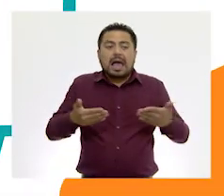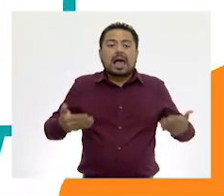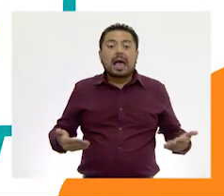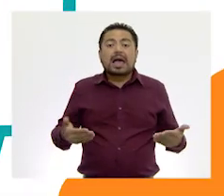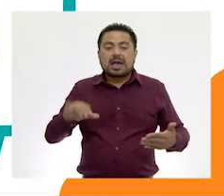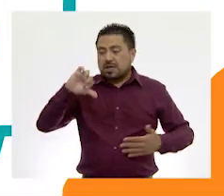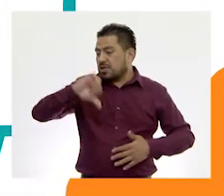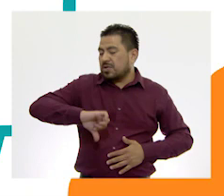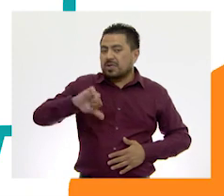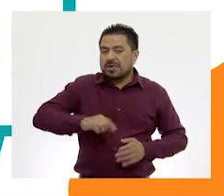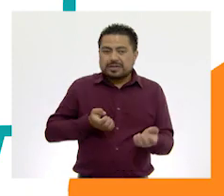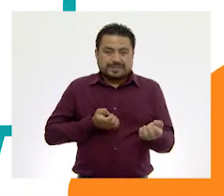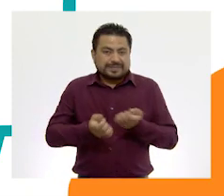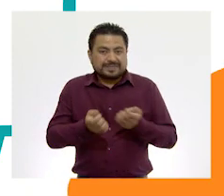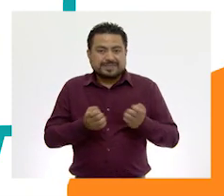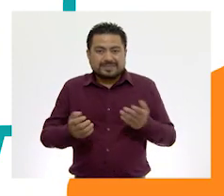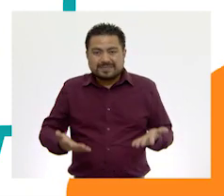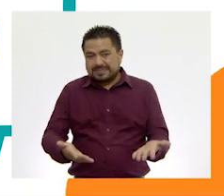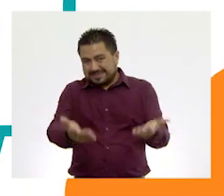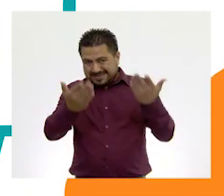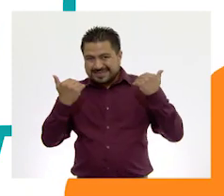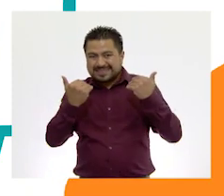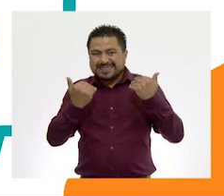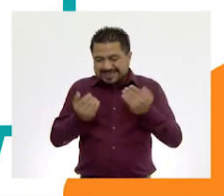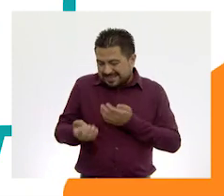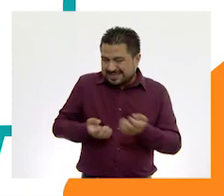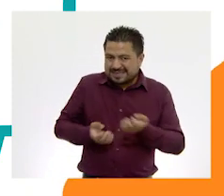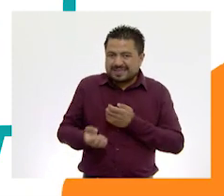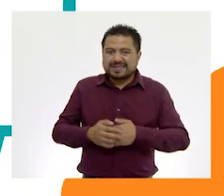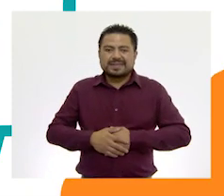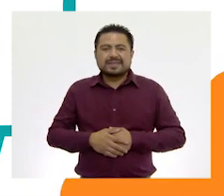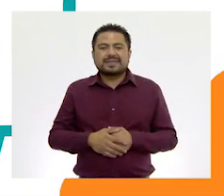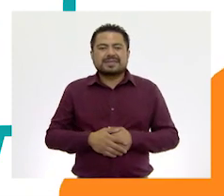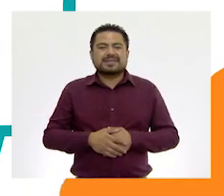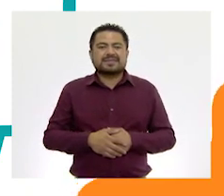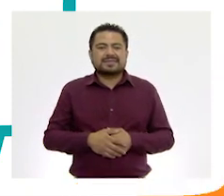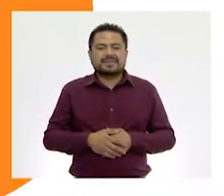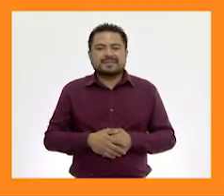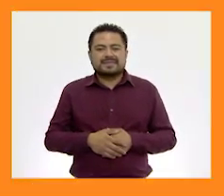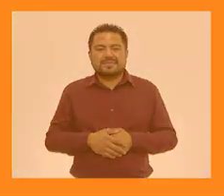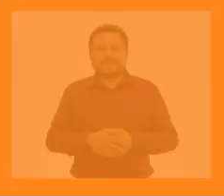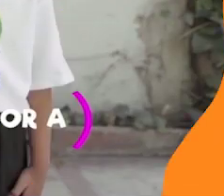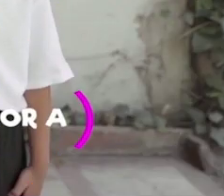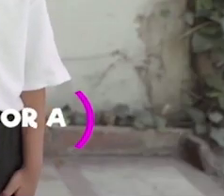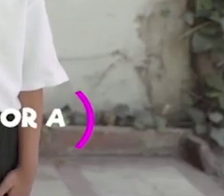llegado el momento de movernos. Vamos con la siguiente pausa activa. ¡Muévete!